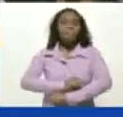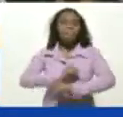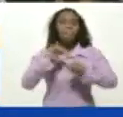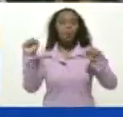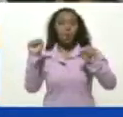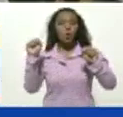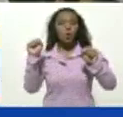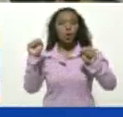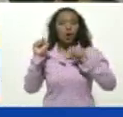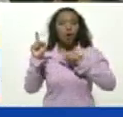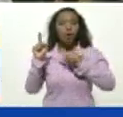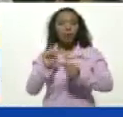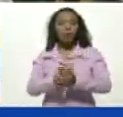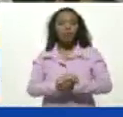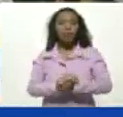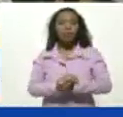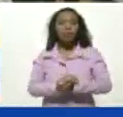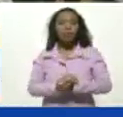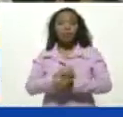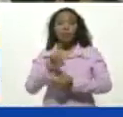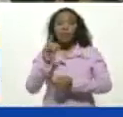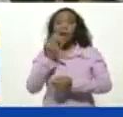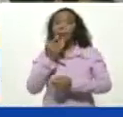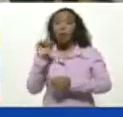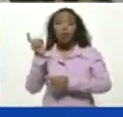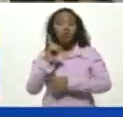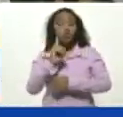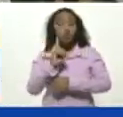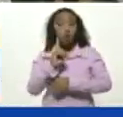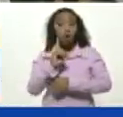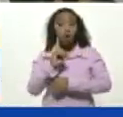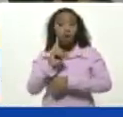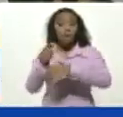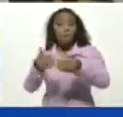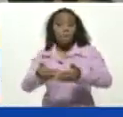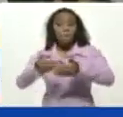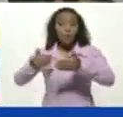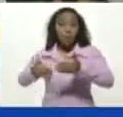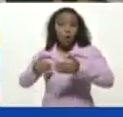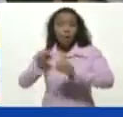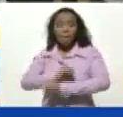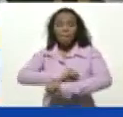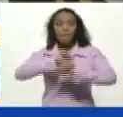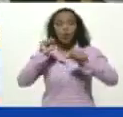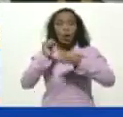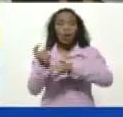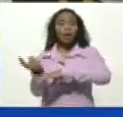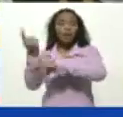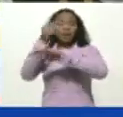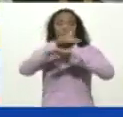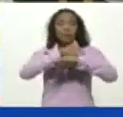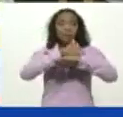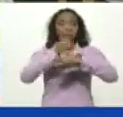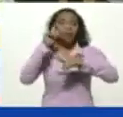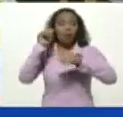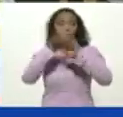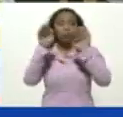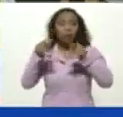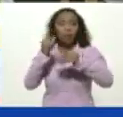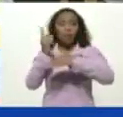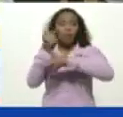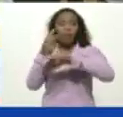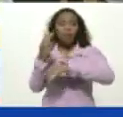explotó. Si la tarima no se mueve de donde estaba, hubiera explotado encima de la tarima. Y si hubiera llegado el